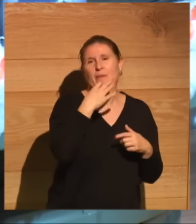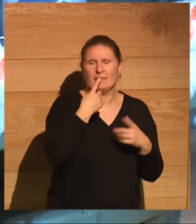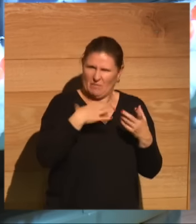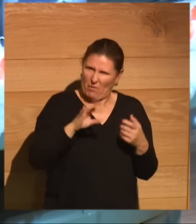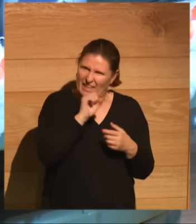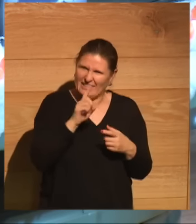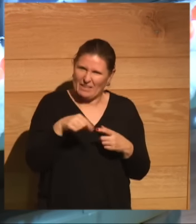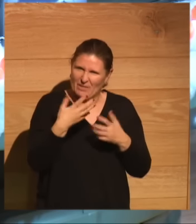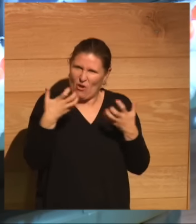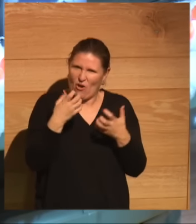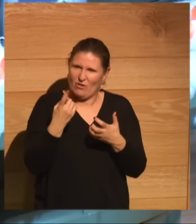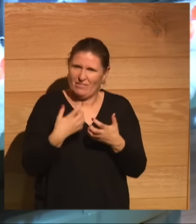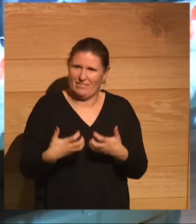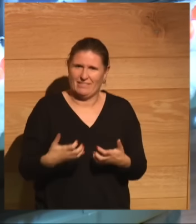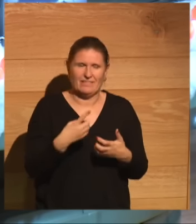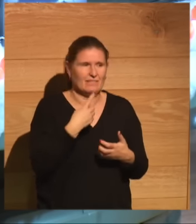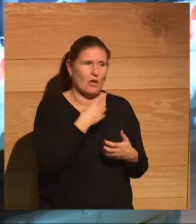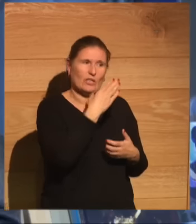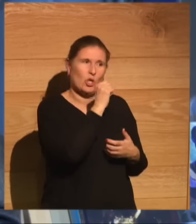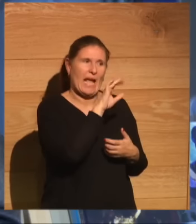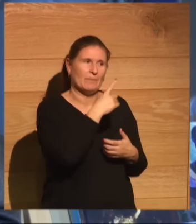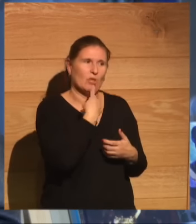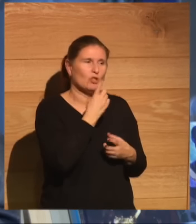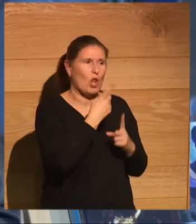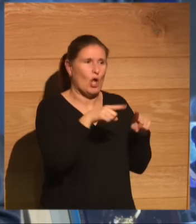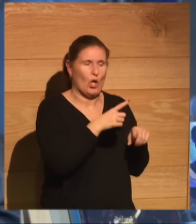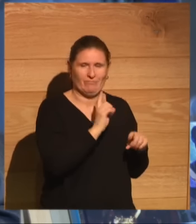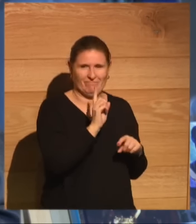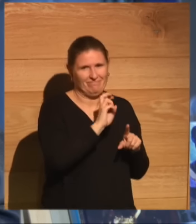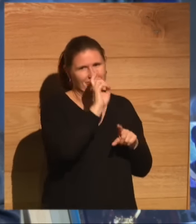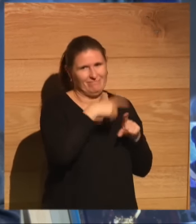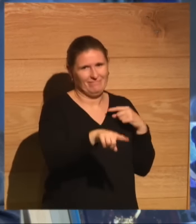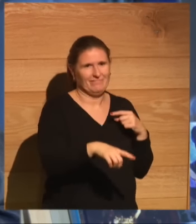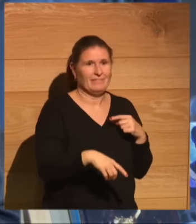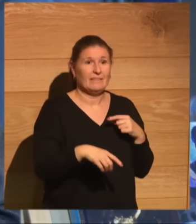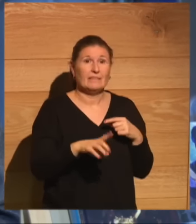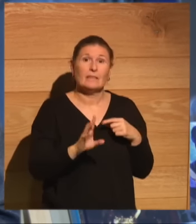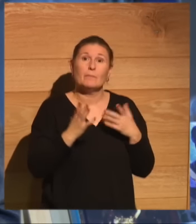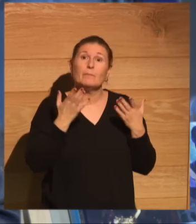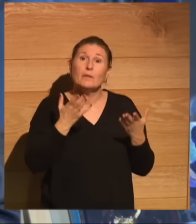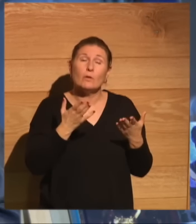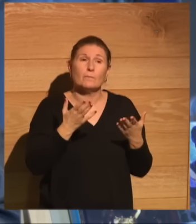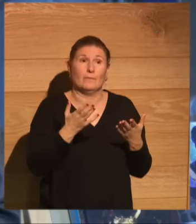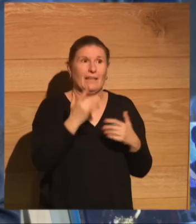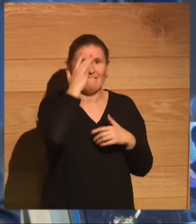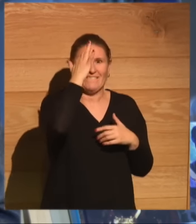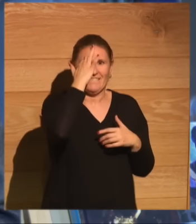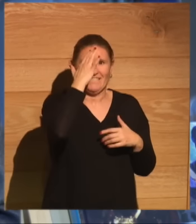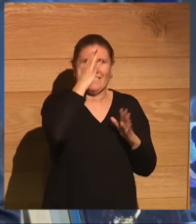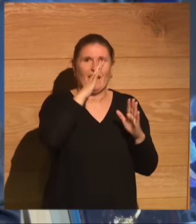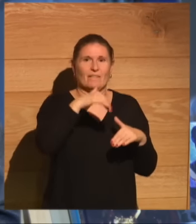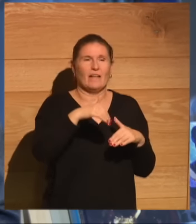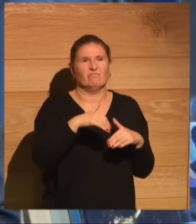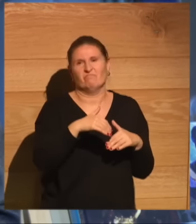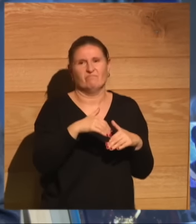en todo caso, eso es una... Eso es un calipso, Juan. Eso es una opinión lógica cuando partes de unas determinadas expectativas y consideras que se tienen que